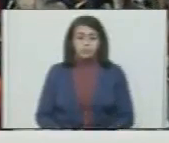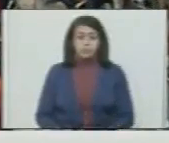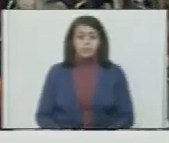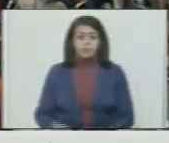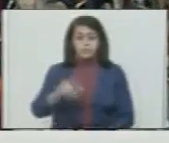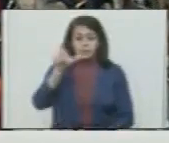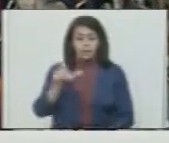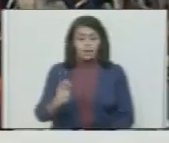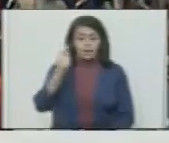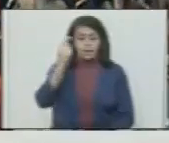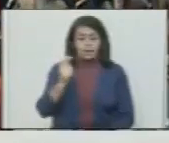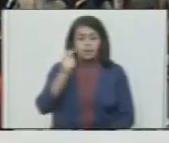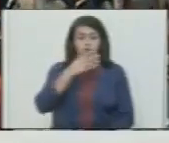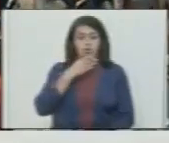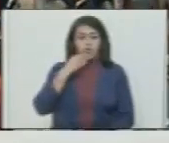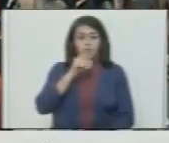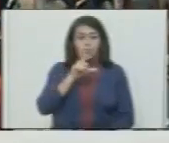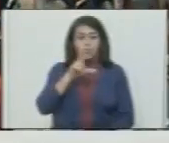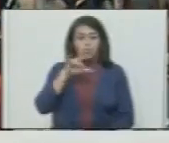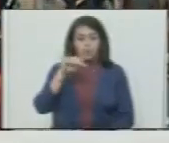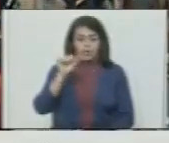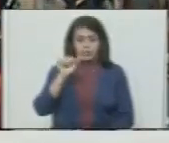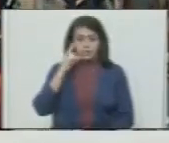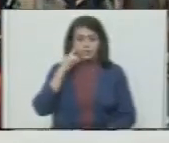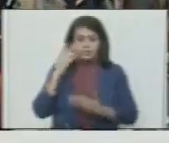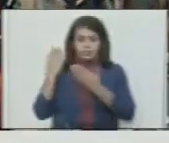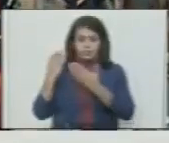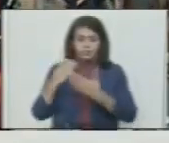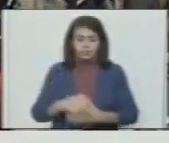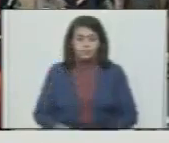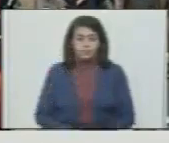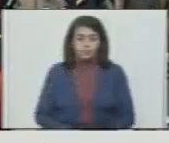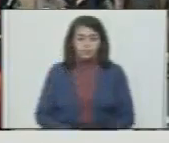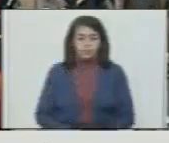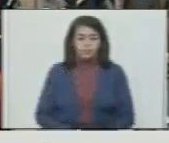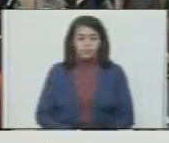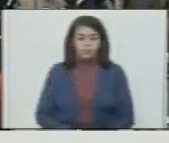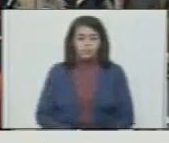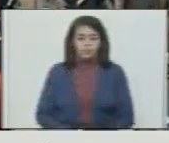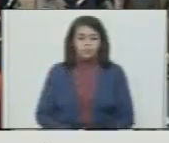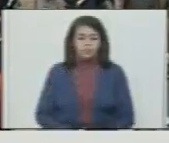Voy a dejar en el derecho de palabra al diputado, al joven diputado Luis Eduardo Martínez.